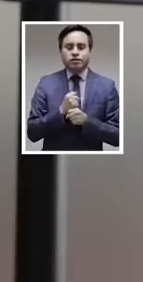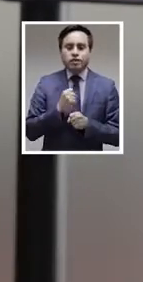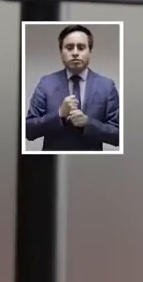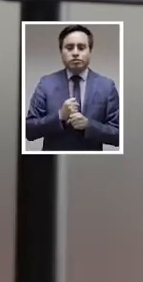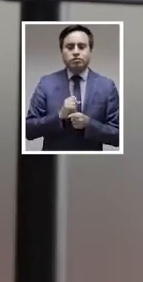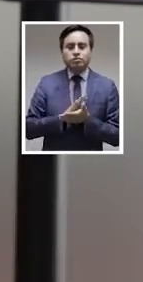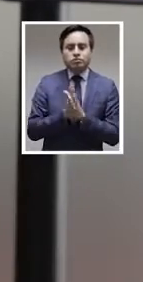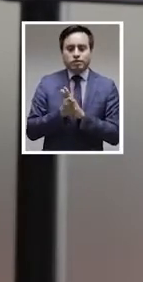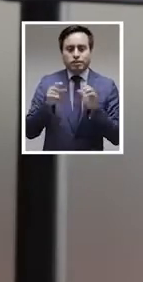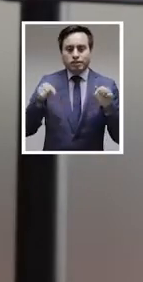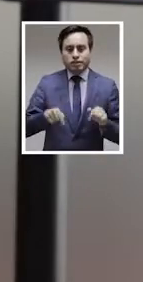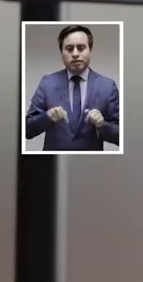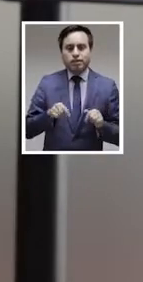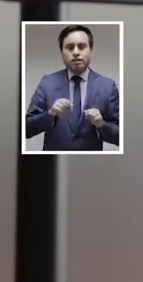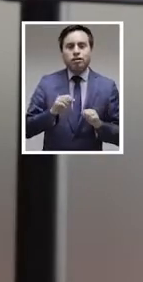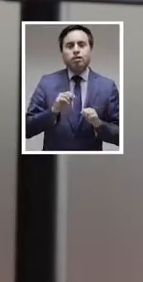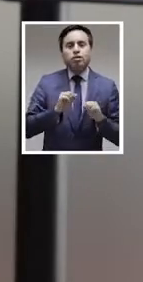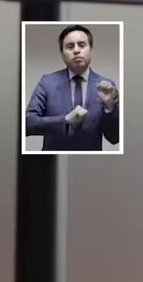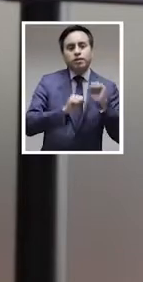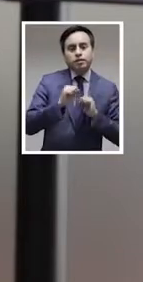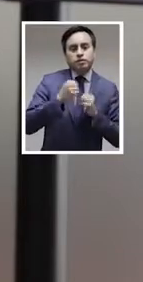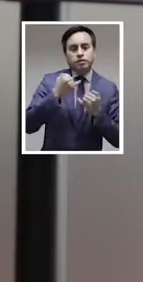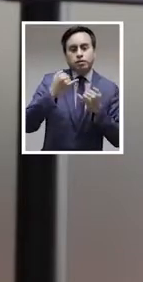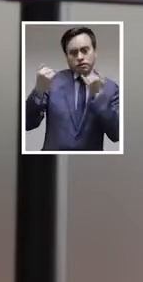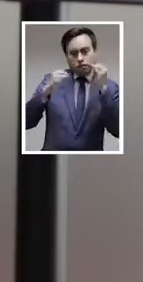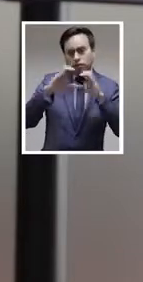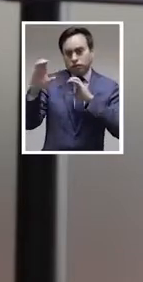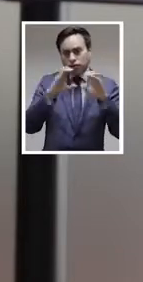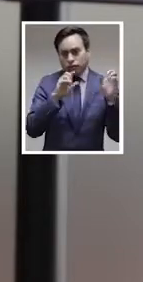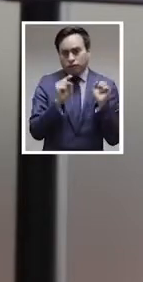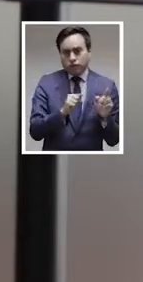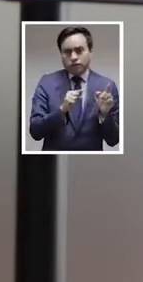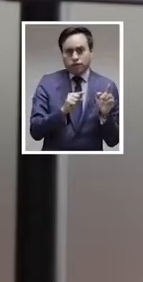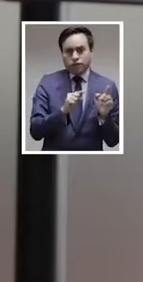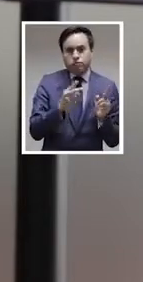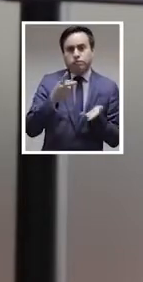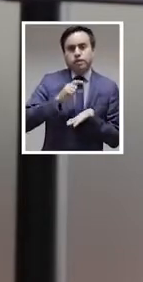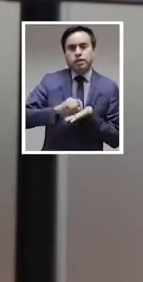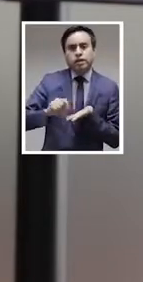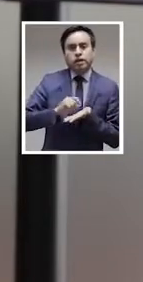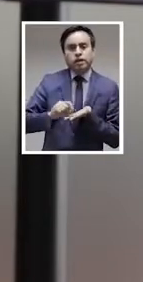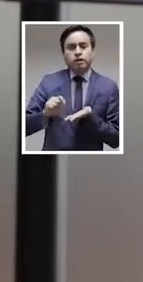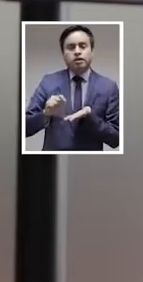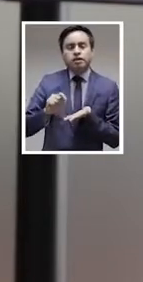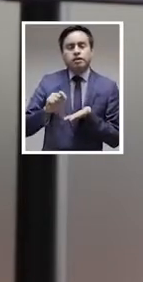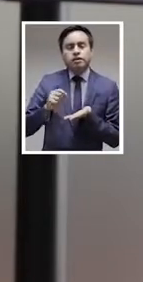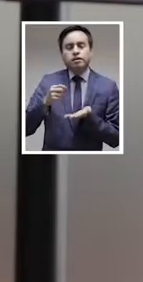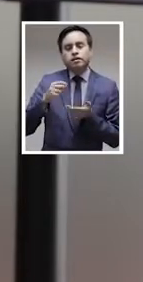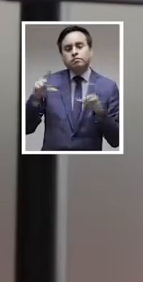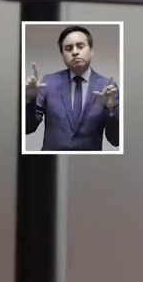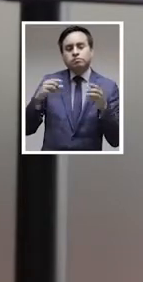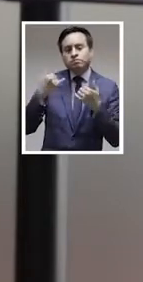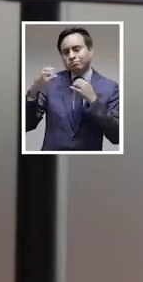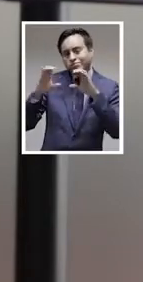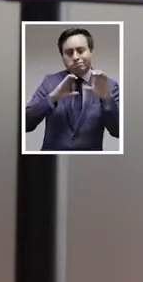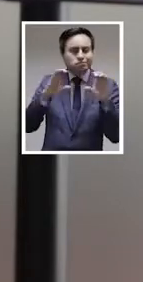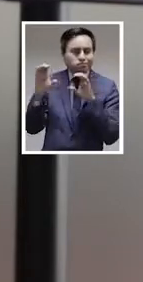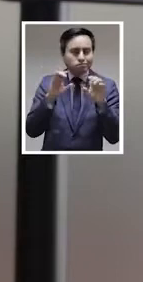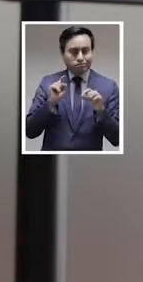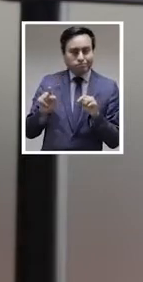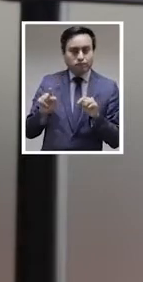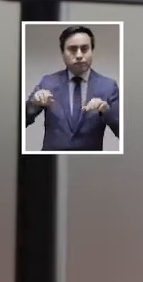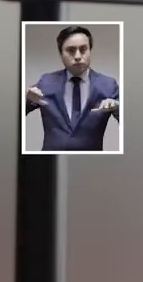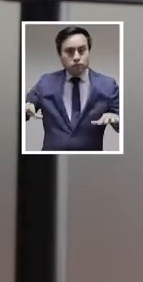trabajando todos acá. En las compañías de telecomunicaciones, la Subsecretaría de Telecomunicaciones se ha esforzado